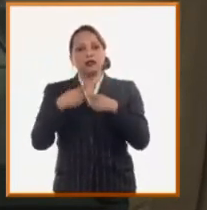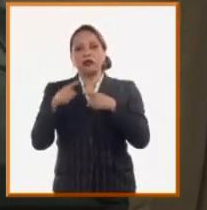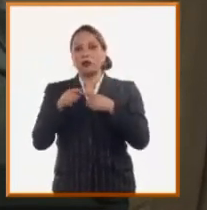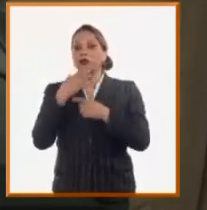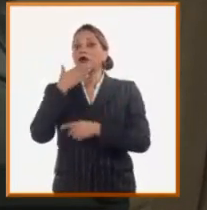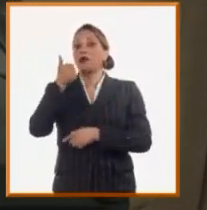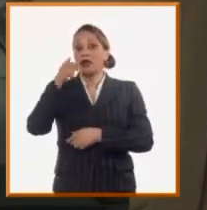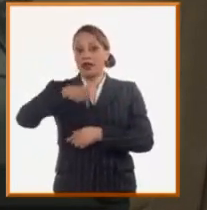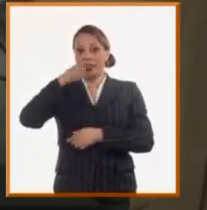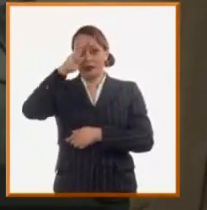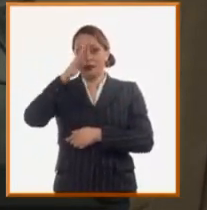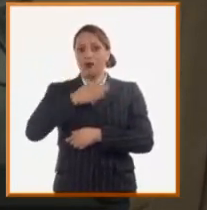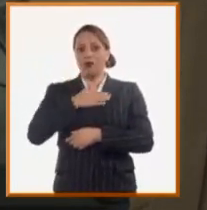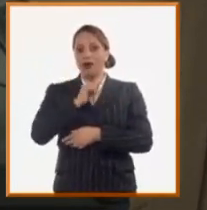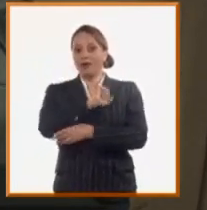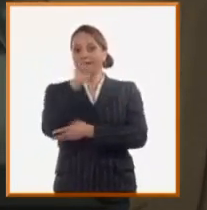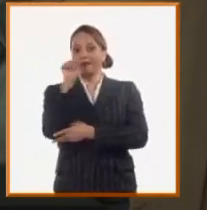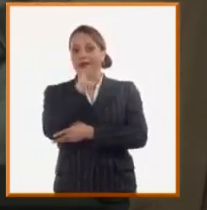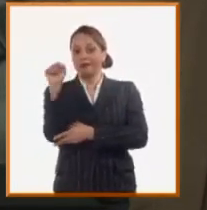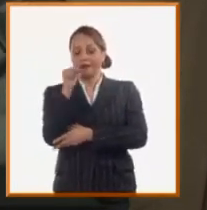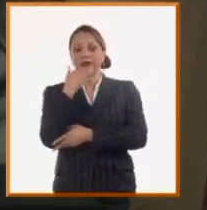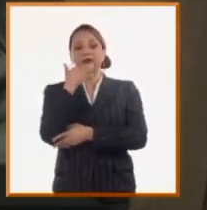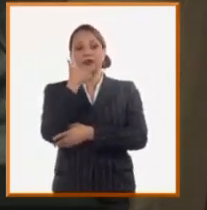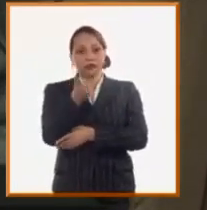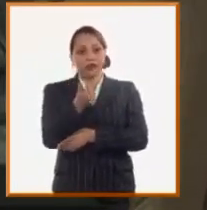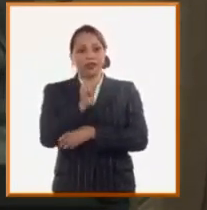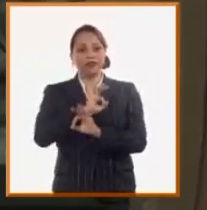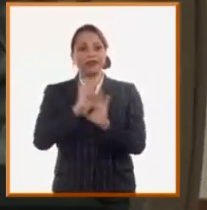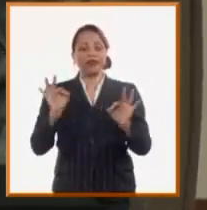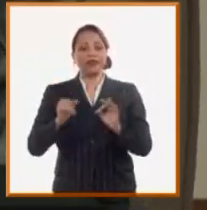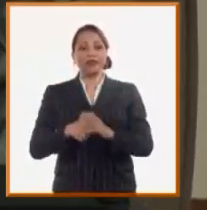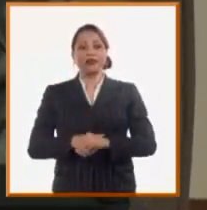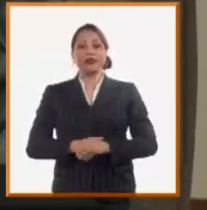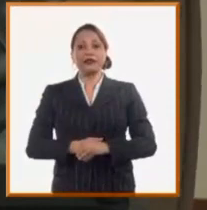heroicas y muy eficientes.